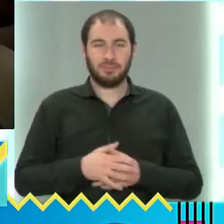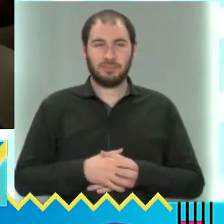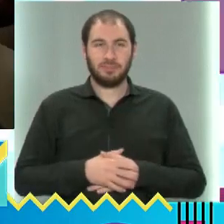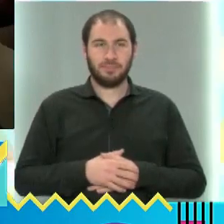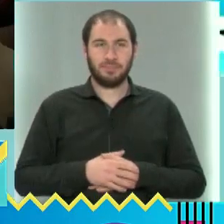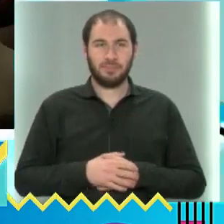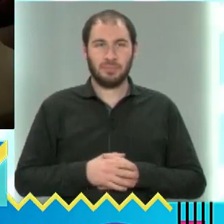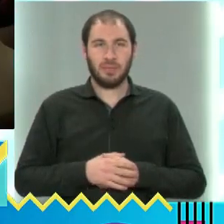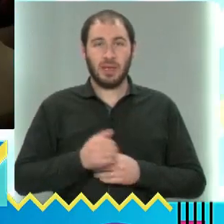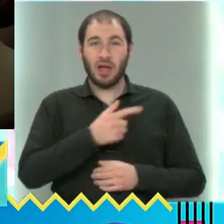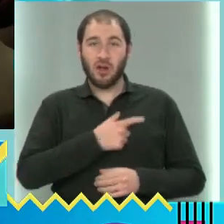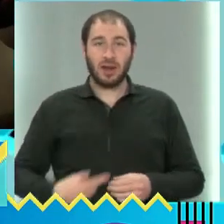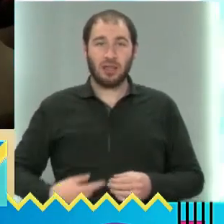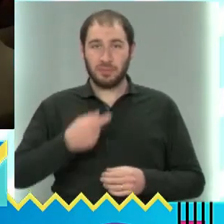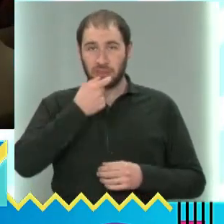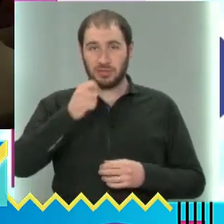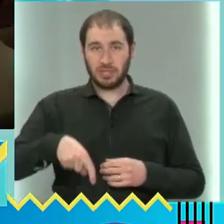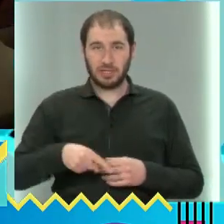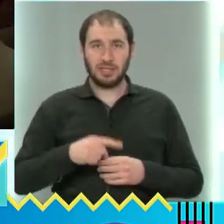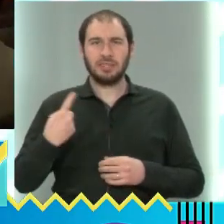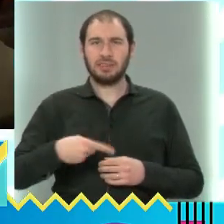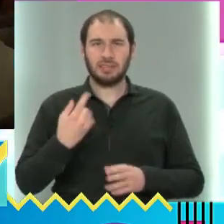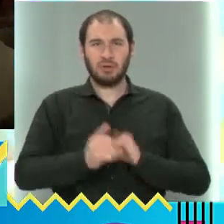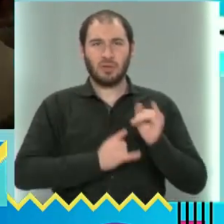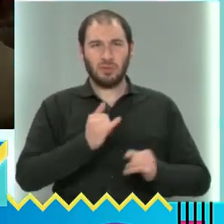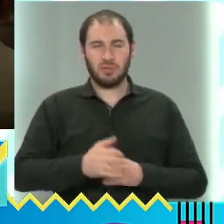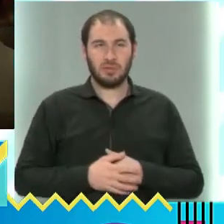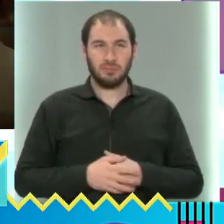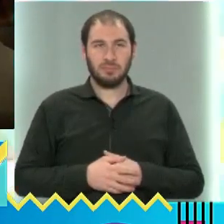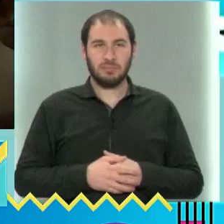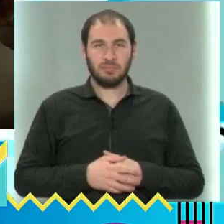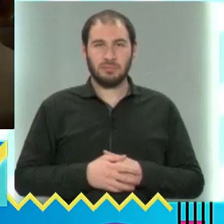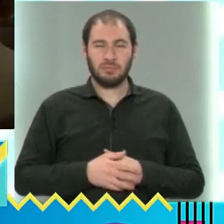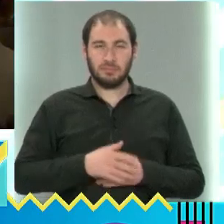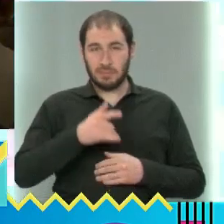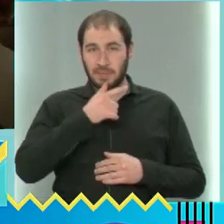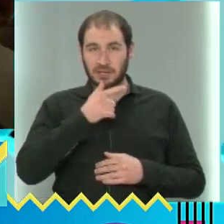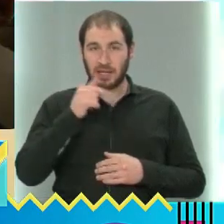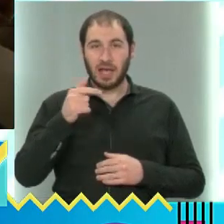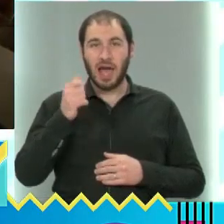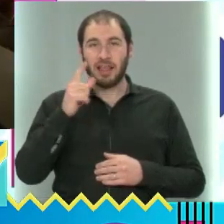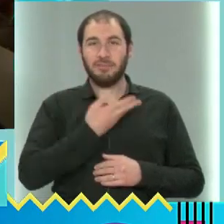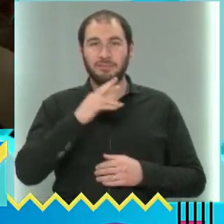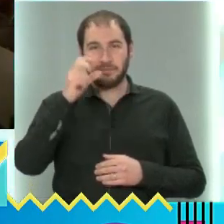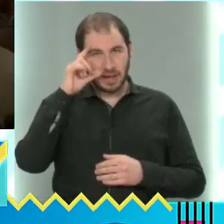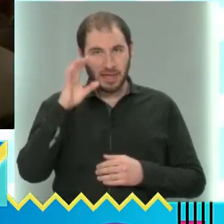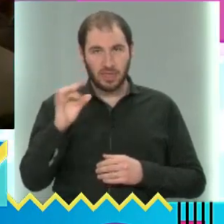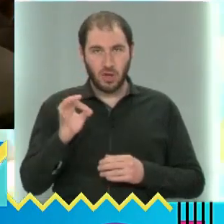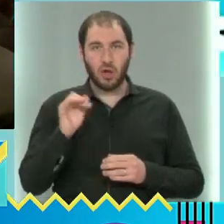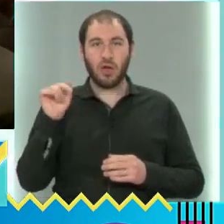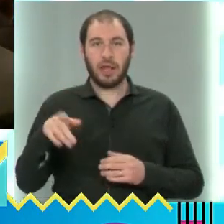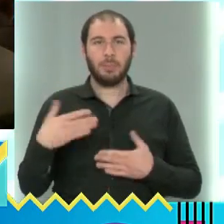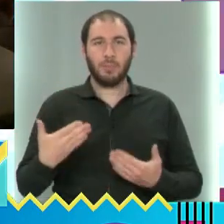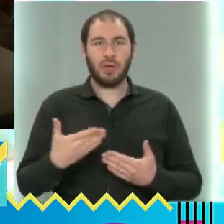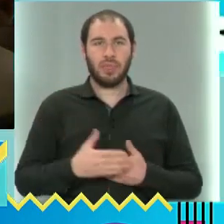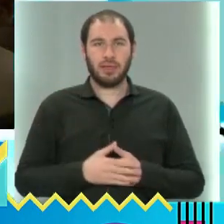Y en esto el gobernador de la provincia siempre ha insistido mucho y creo que acá Alfredo puntualmente lo va a